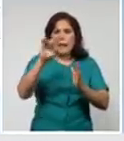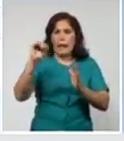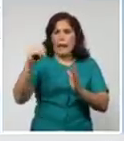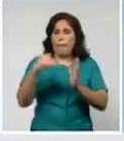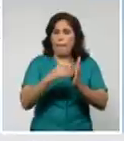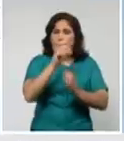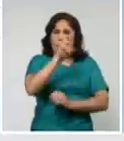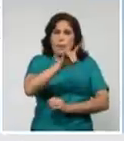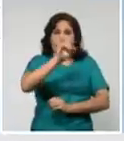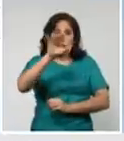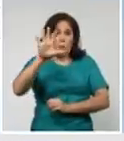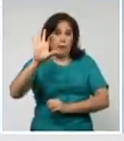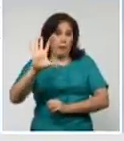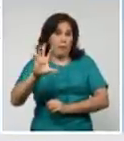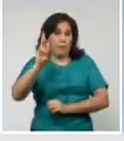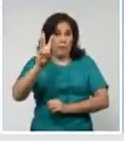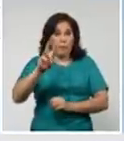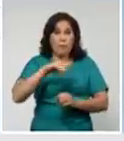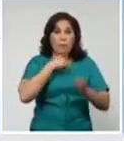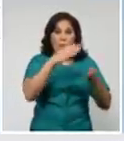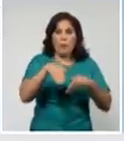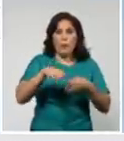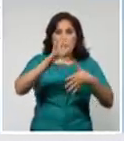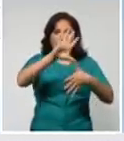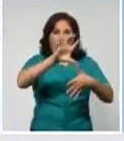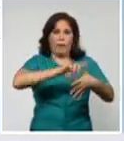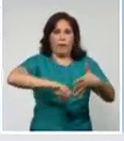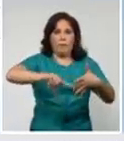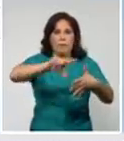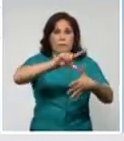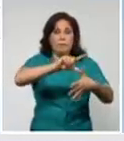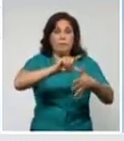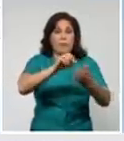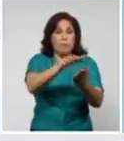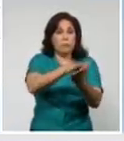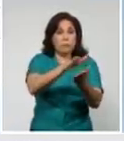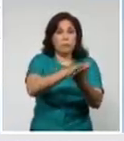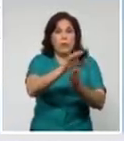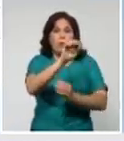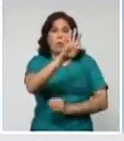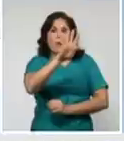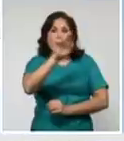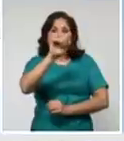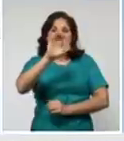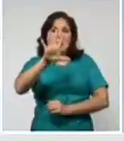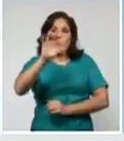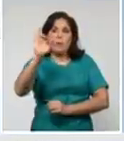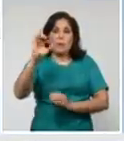3.953 fallecieron en la región de las Américas. Eso hace un acumulado de